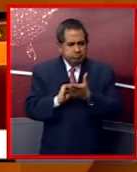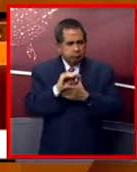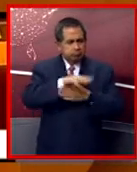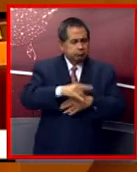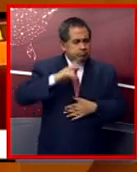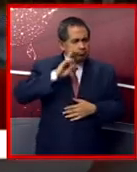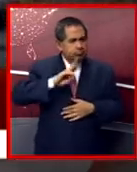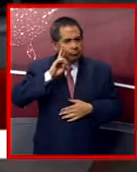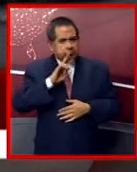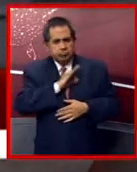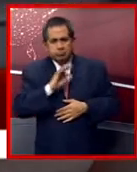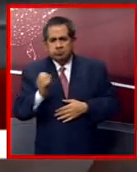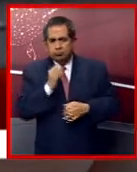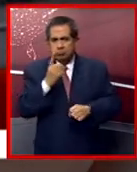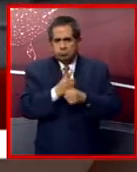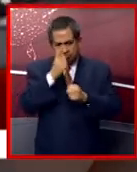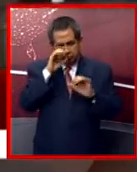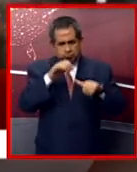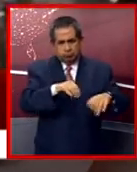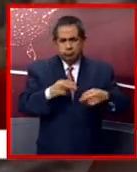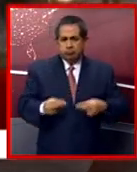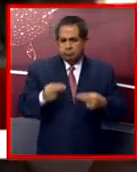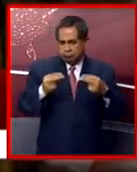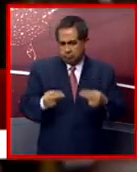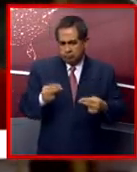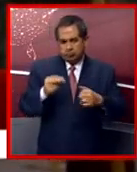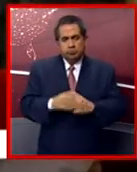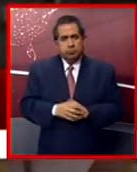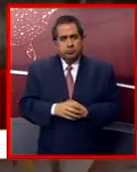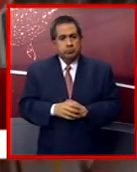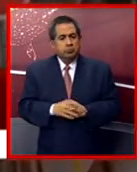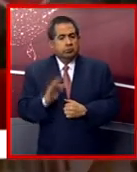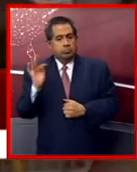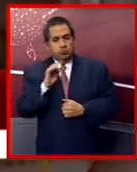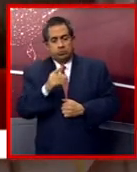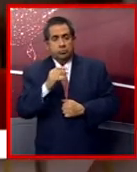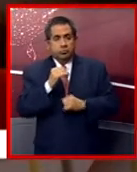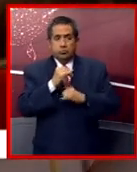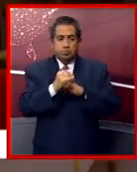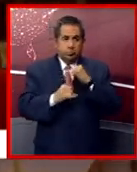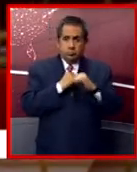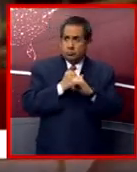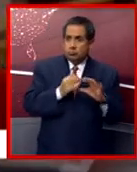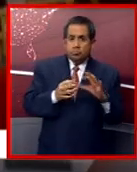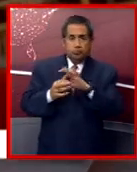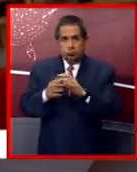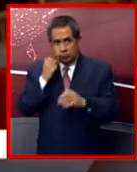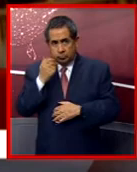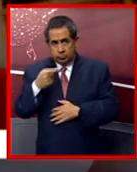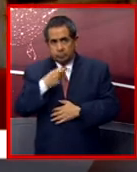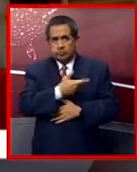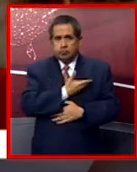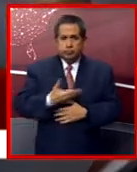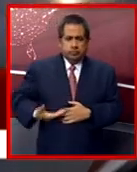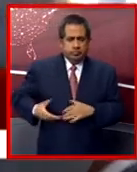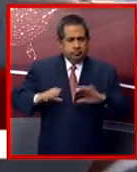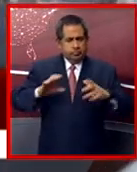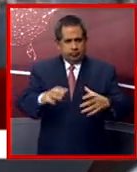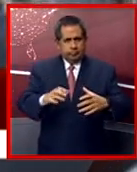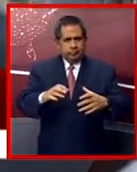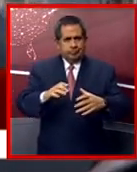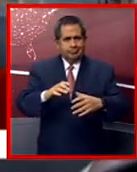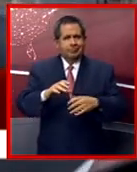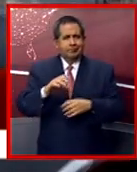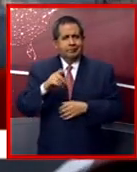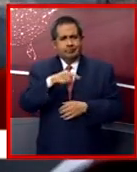las oportunidades de inversión. Con una nación ávida de incluirse en el concierto internacional, la presidenta del Consejo Nacional de la